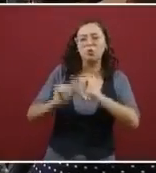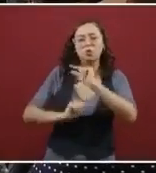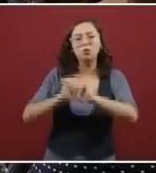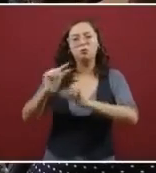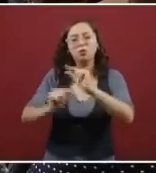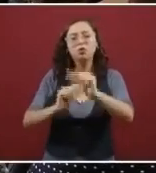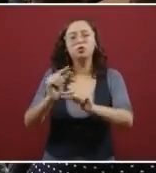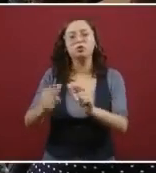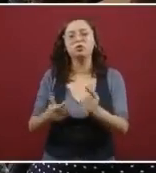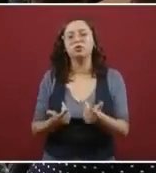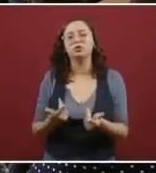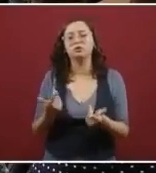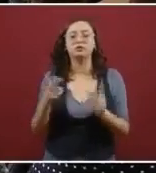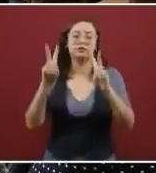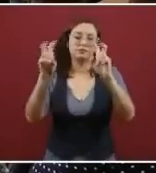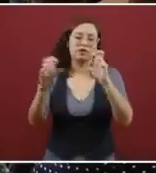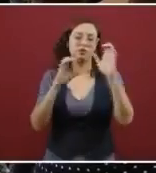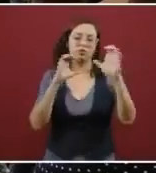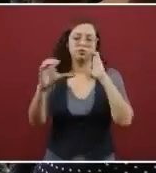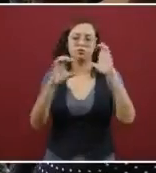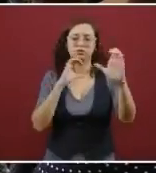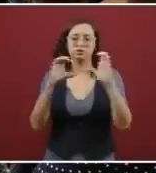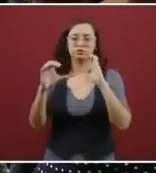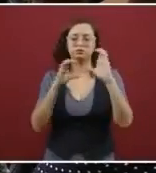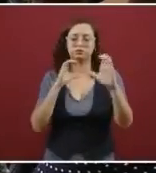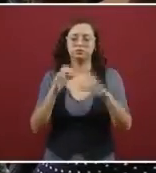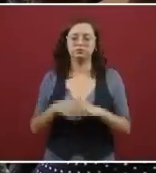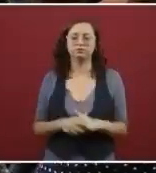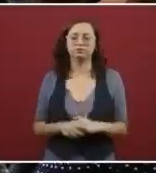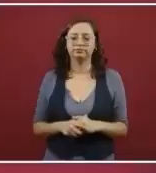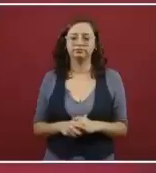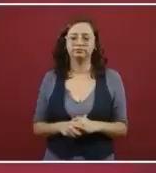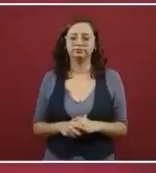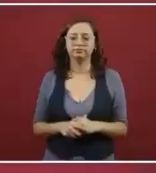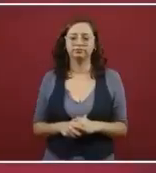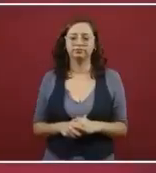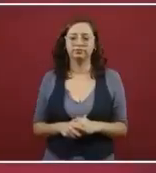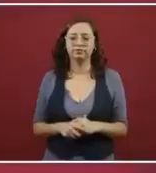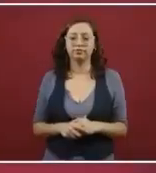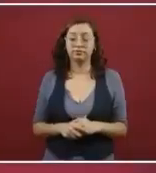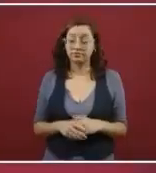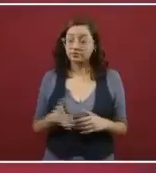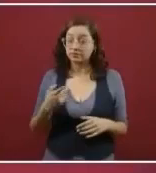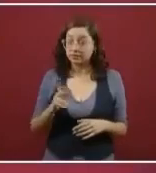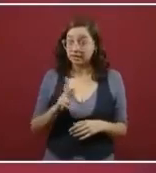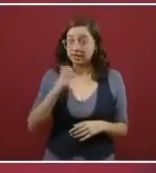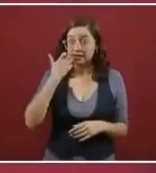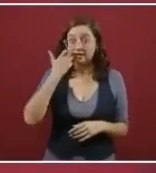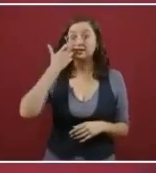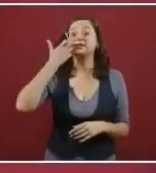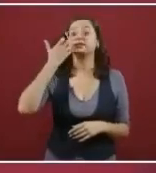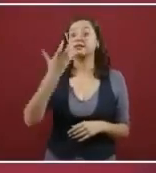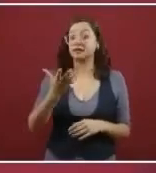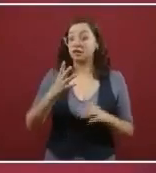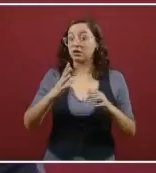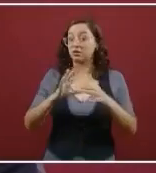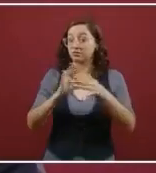para la política de comunicación. Pero sí quiero subrayar,